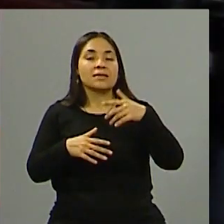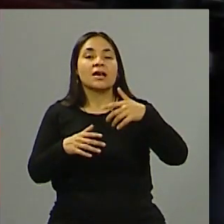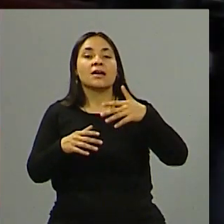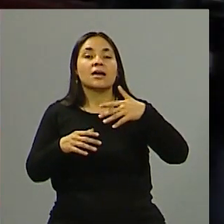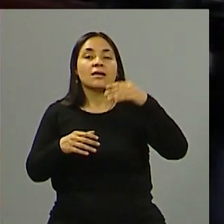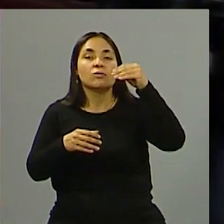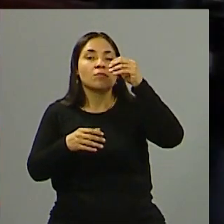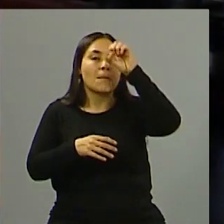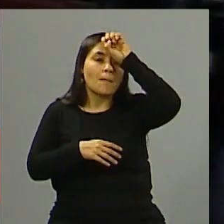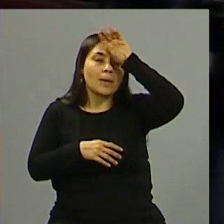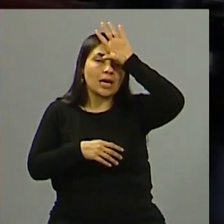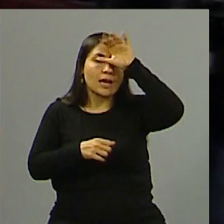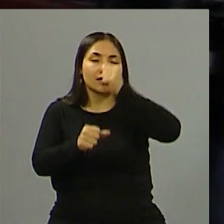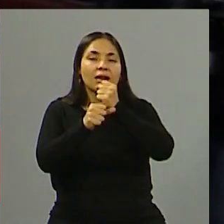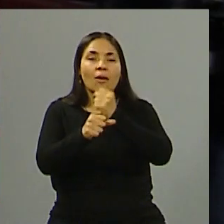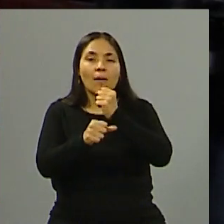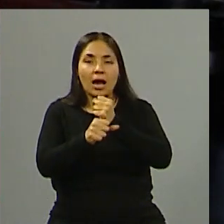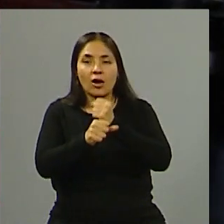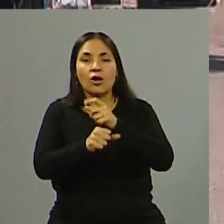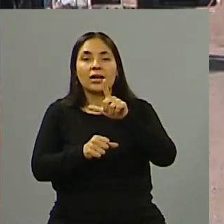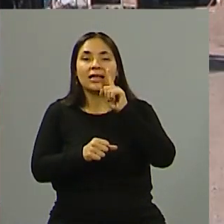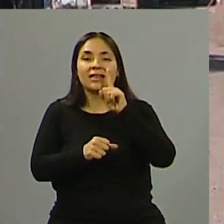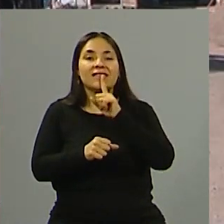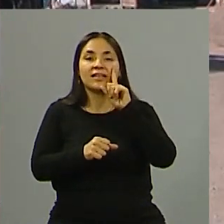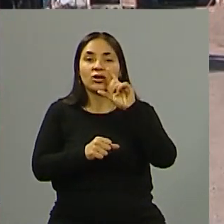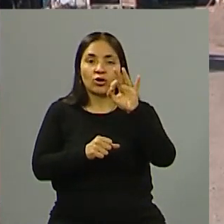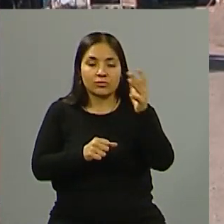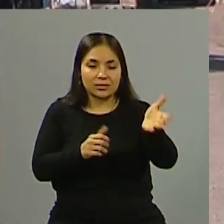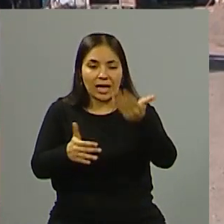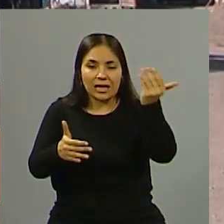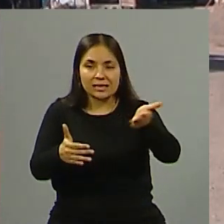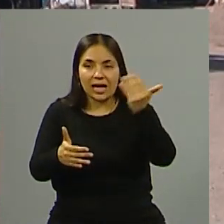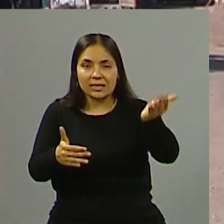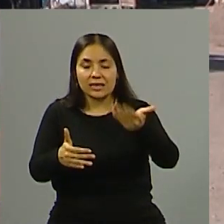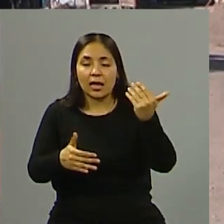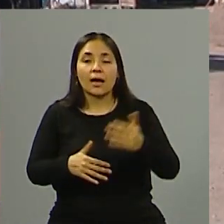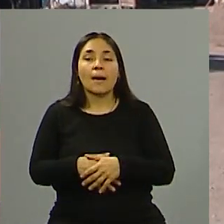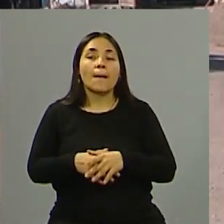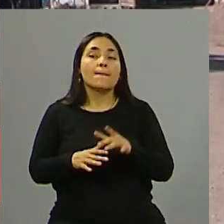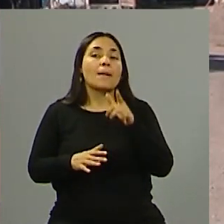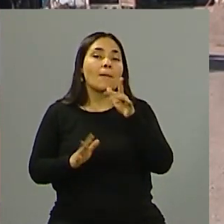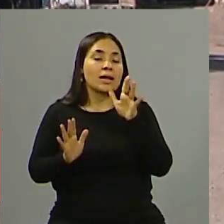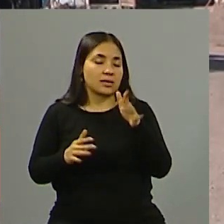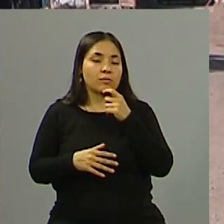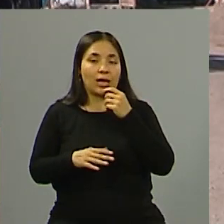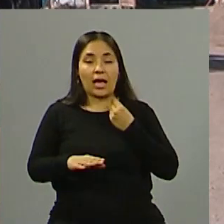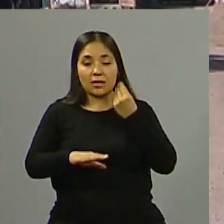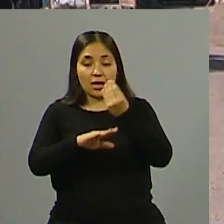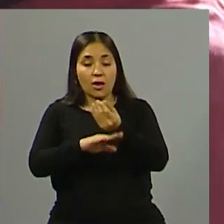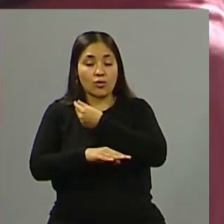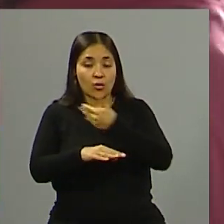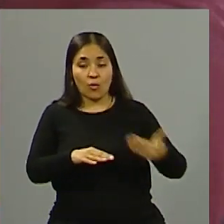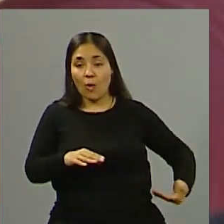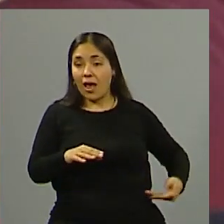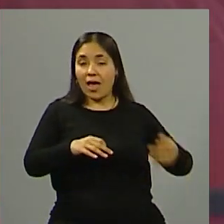actividad minera, si se dan las condiciones. Y yo creo que cualquier de los candidatos que se pueda alzar con la